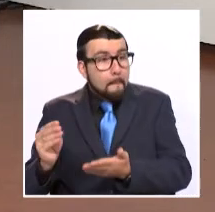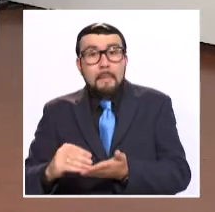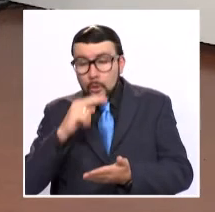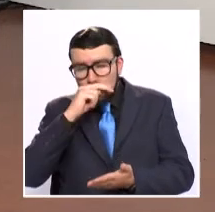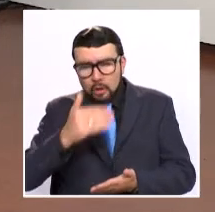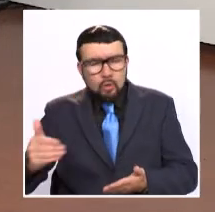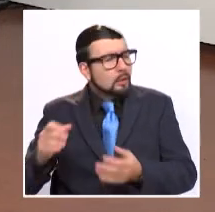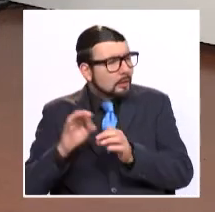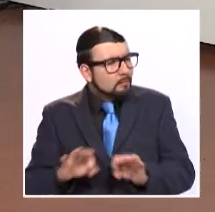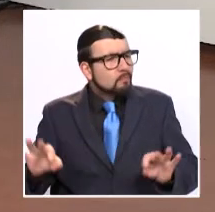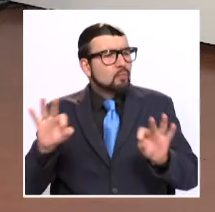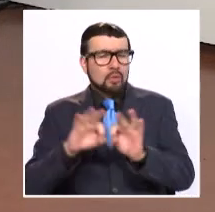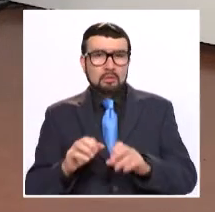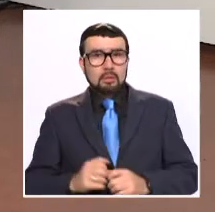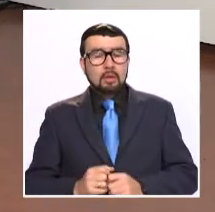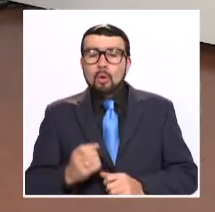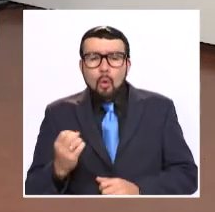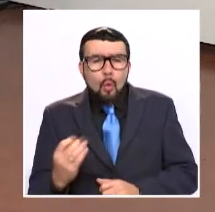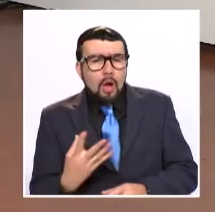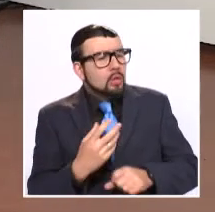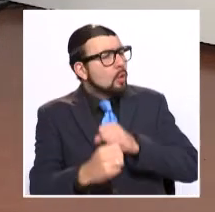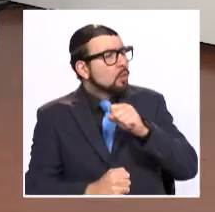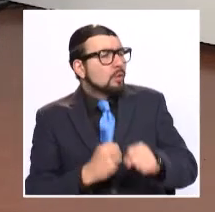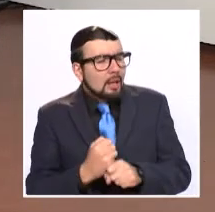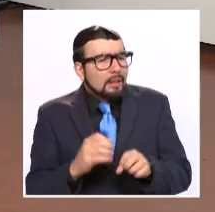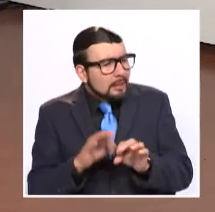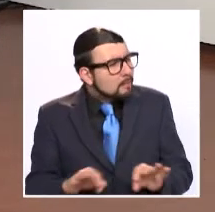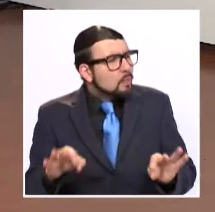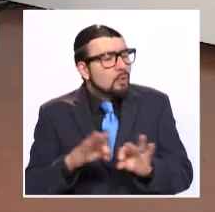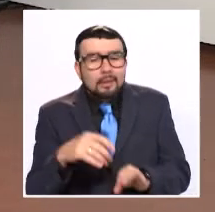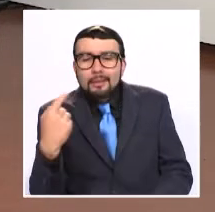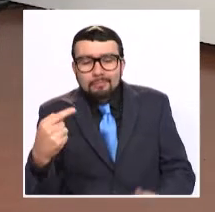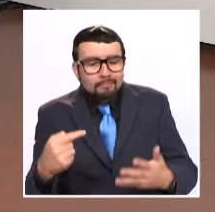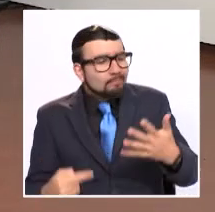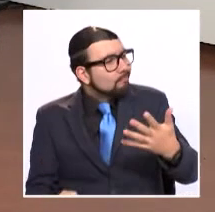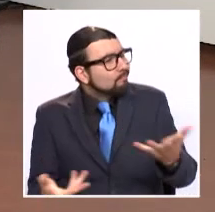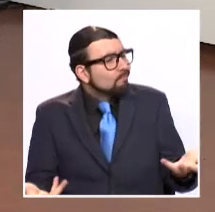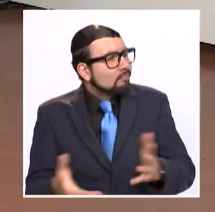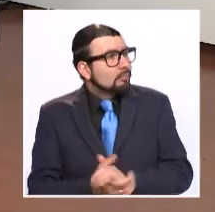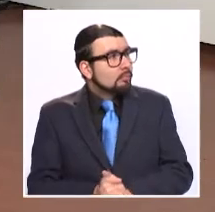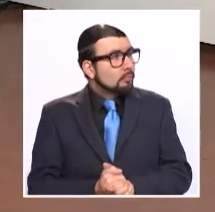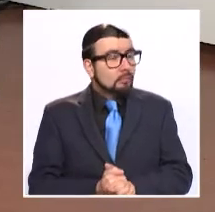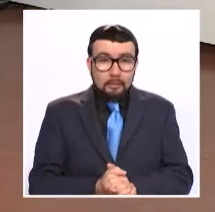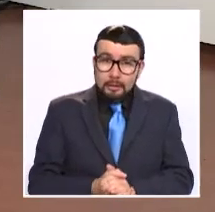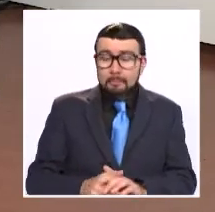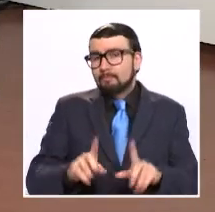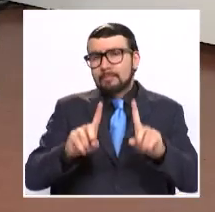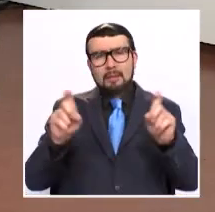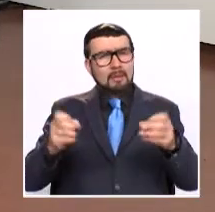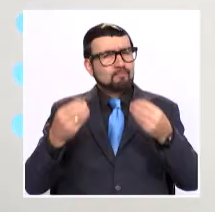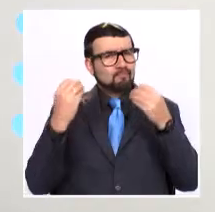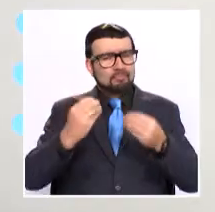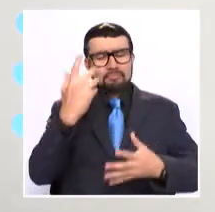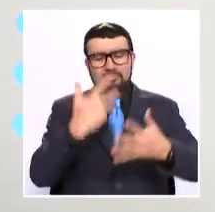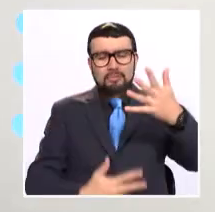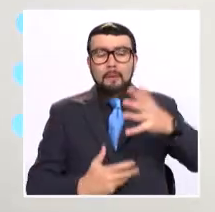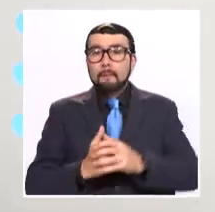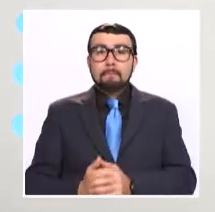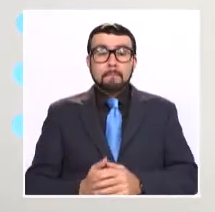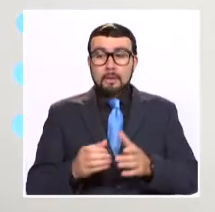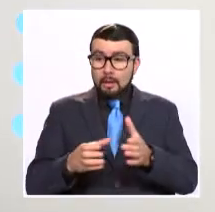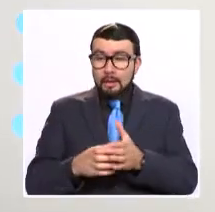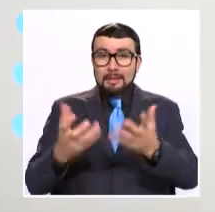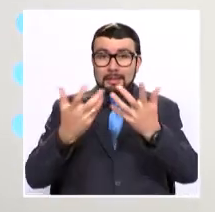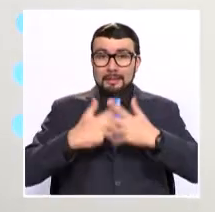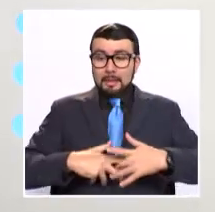qué edad se le deben colocar? A ver, en ese tema hay mucho donde cortar. Nuestro sistema de